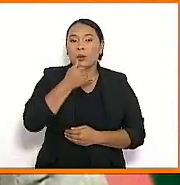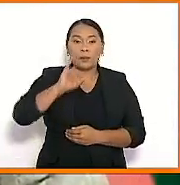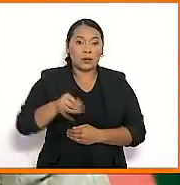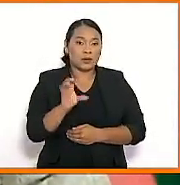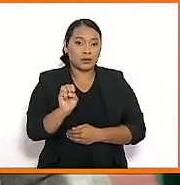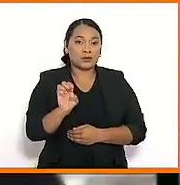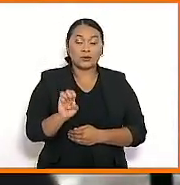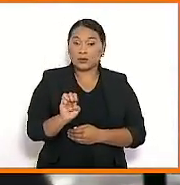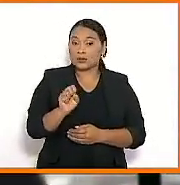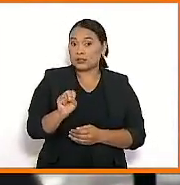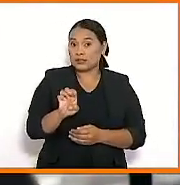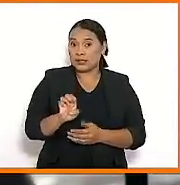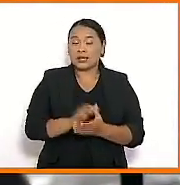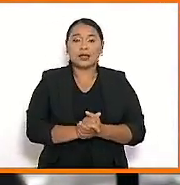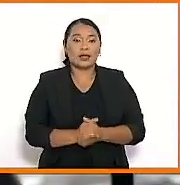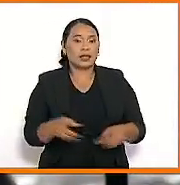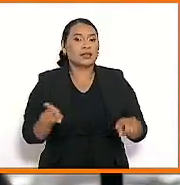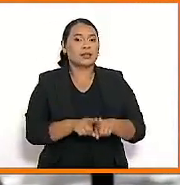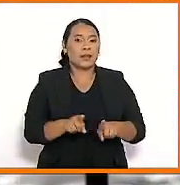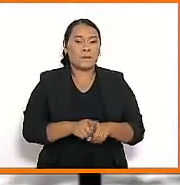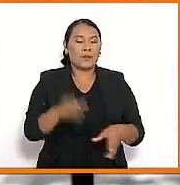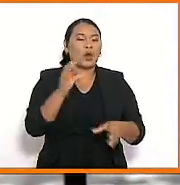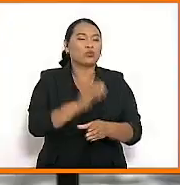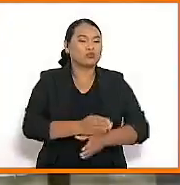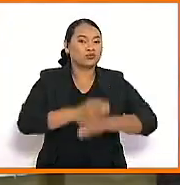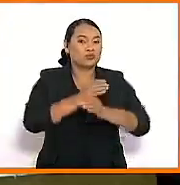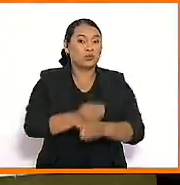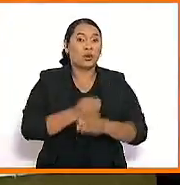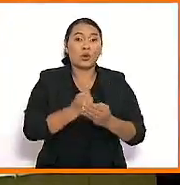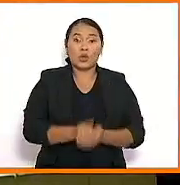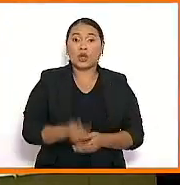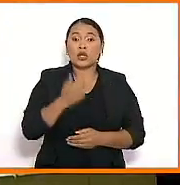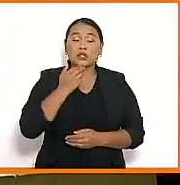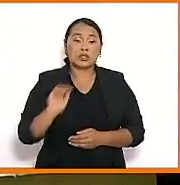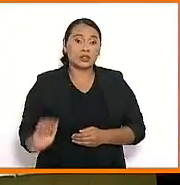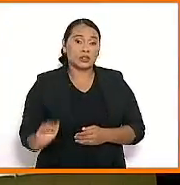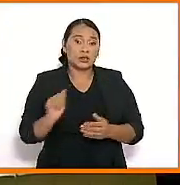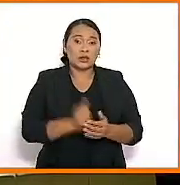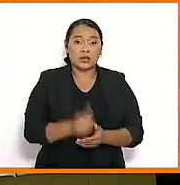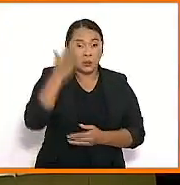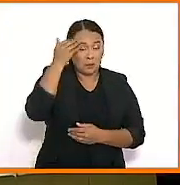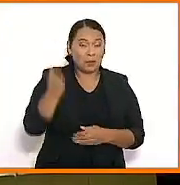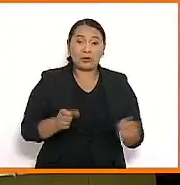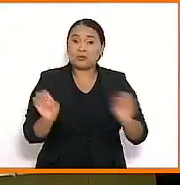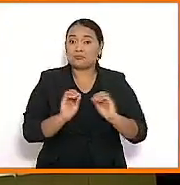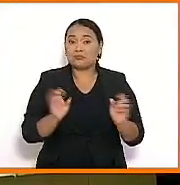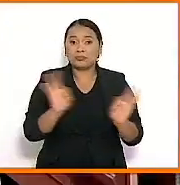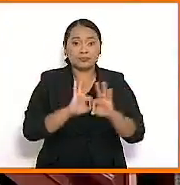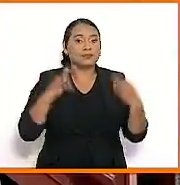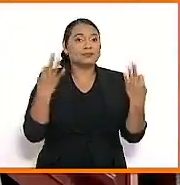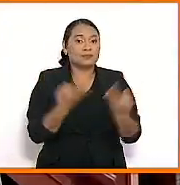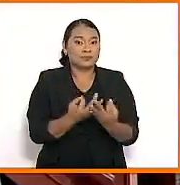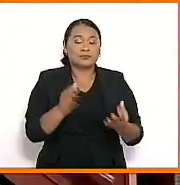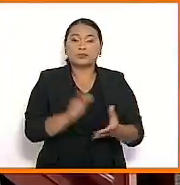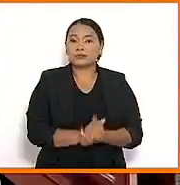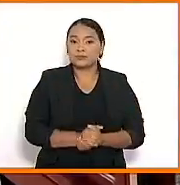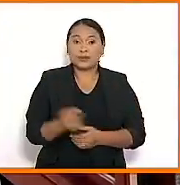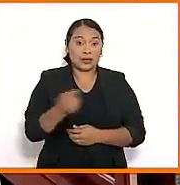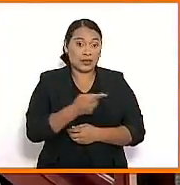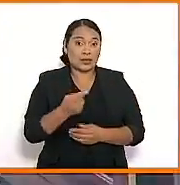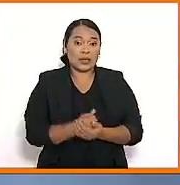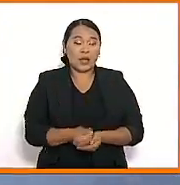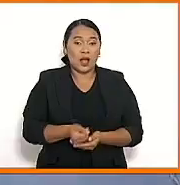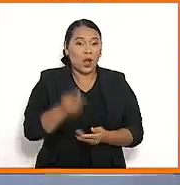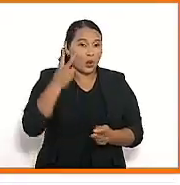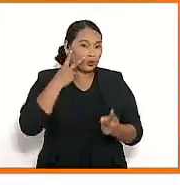cuando, siendo aún un niño, quedó huérfano de padre y madre. Los líderes de ese ministerio extendieron su brazo solidario al percatarse no